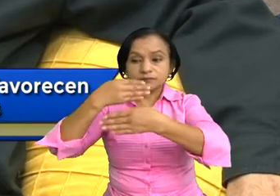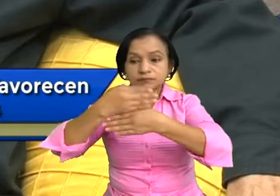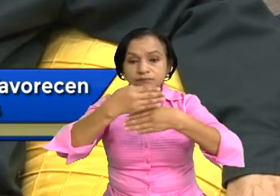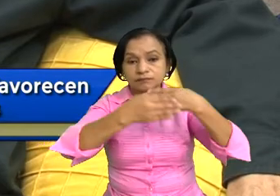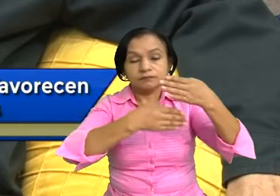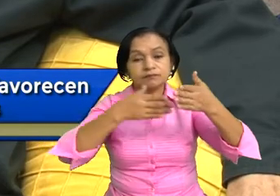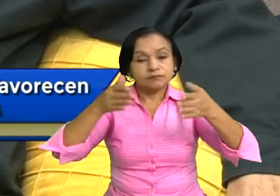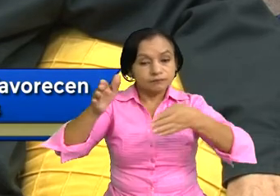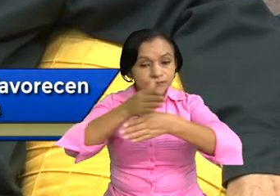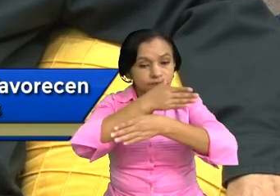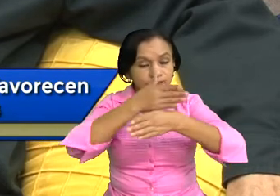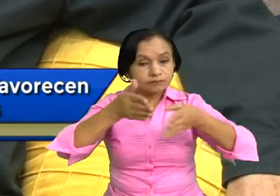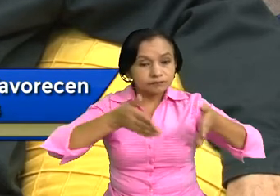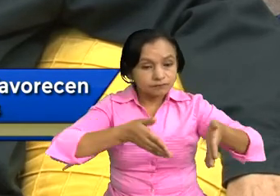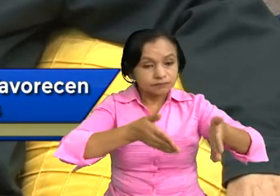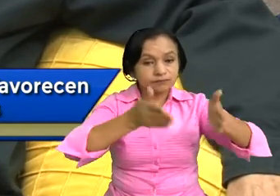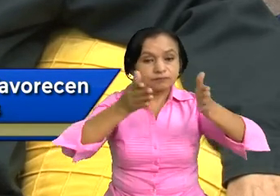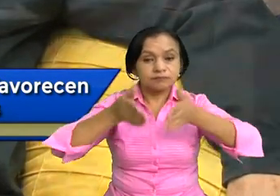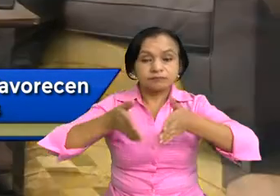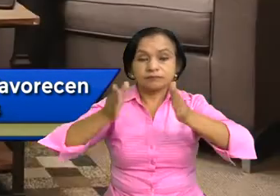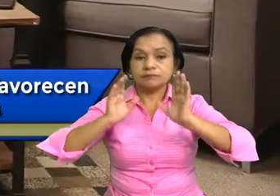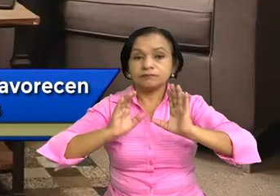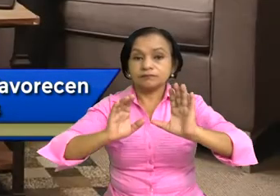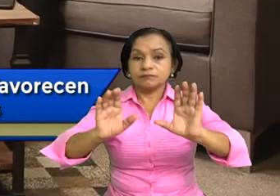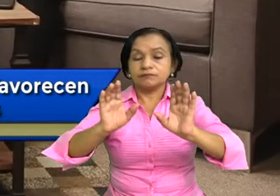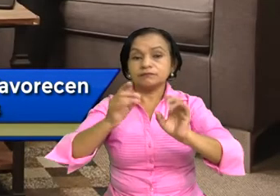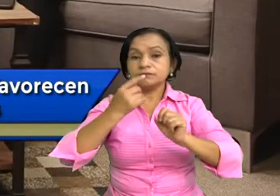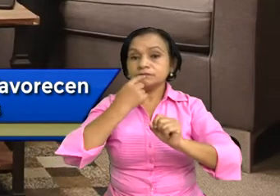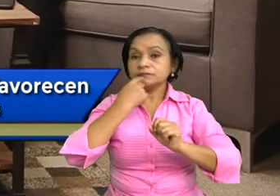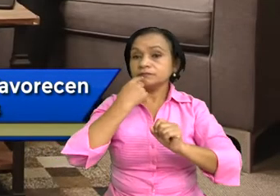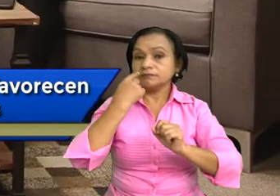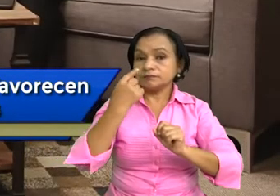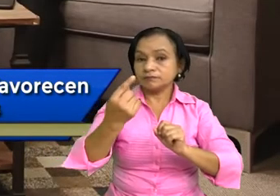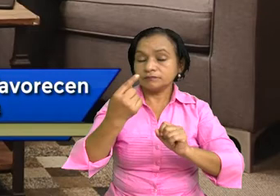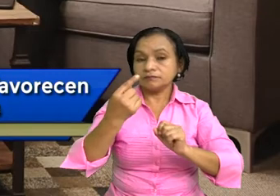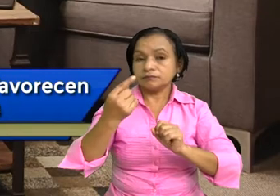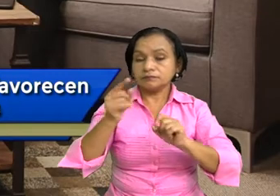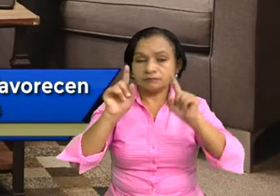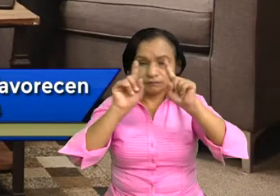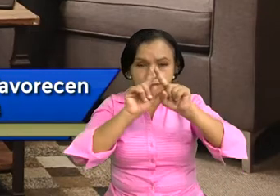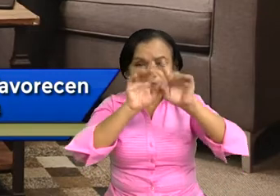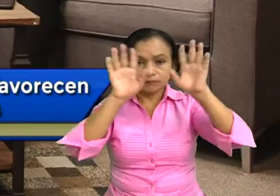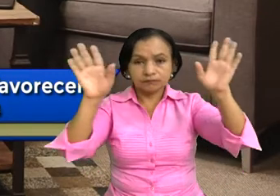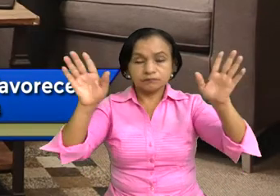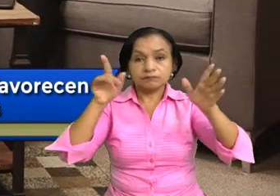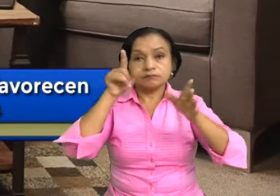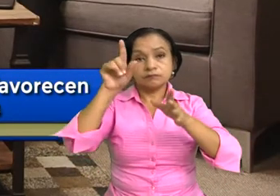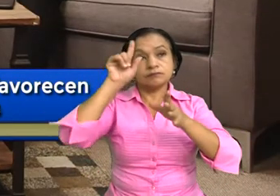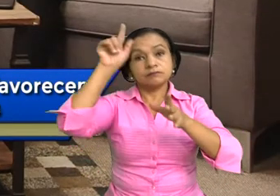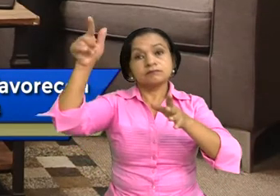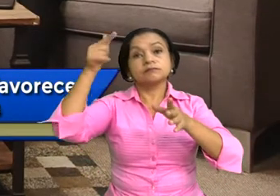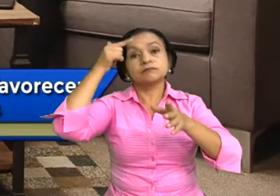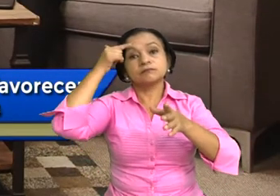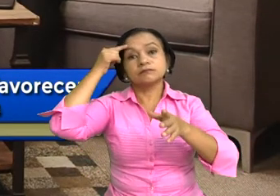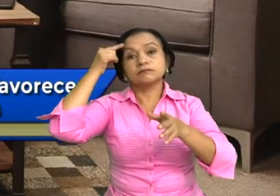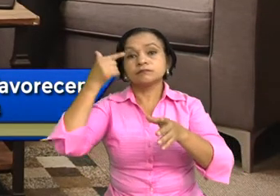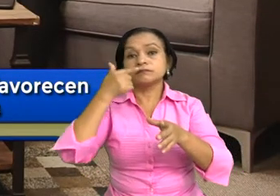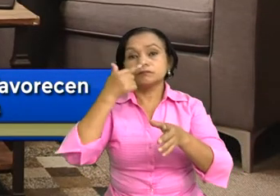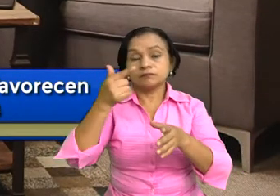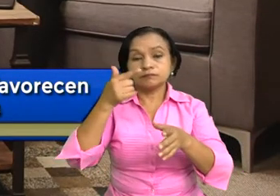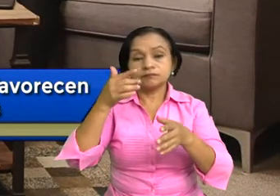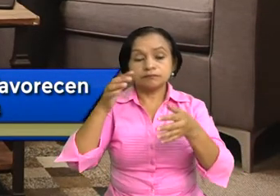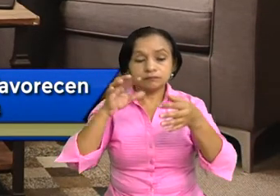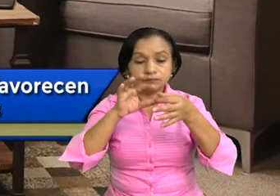de infraestructura vial. Y expresamos claramente la voluntad del Gobierno de Reconciliación y